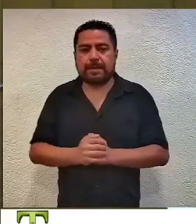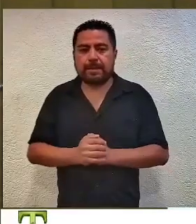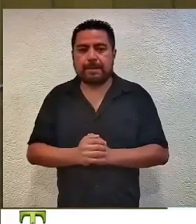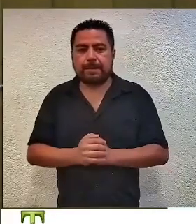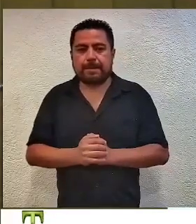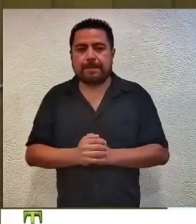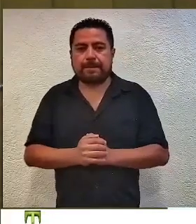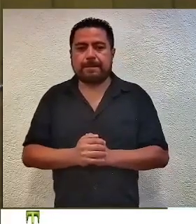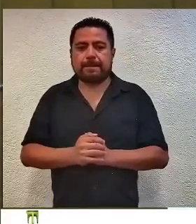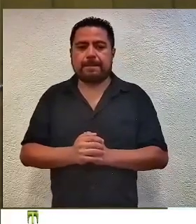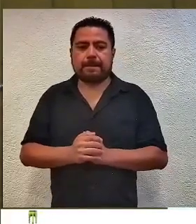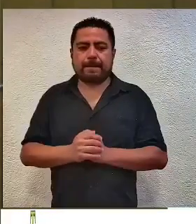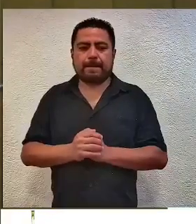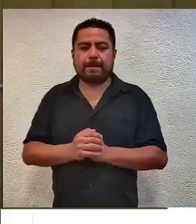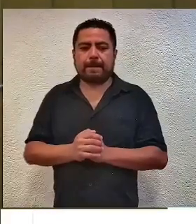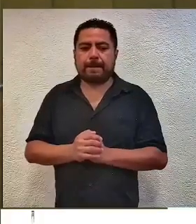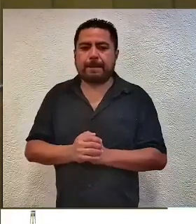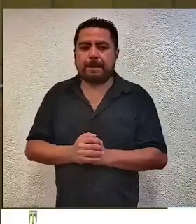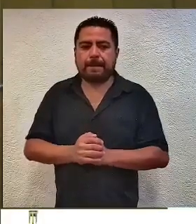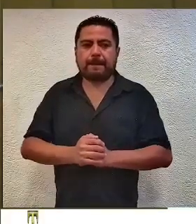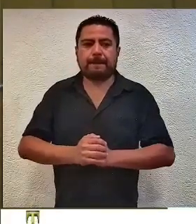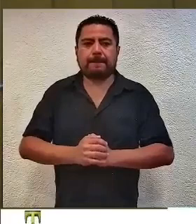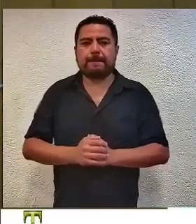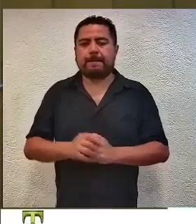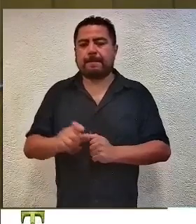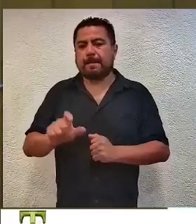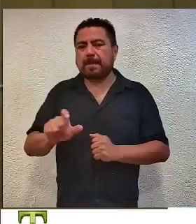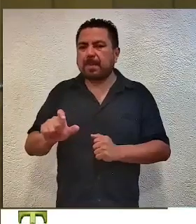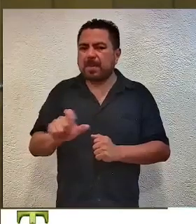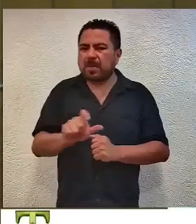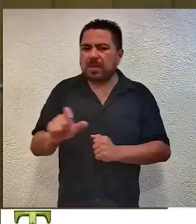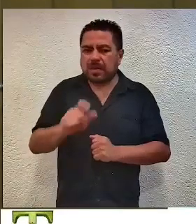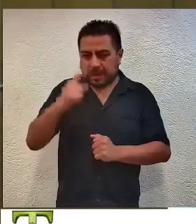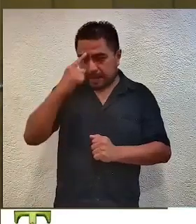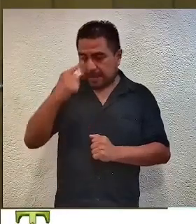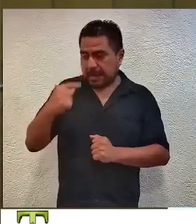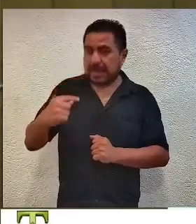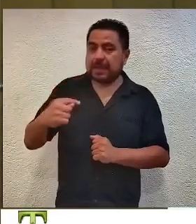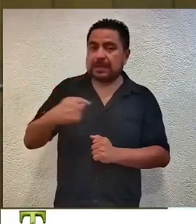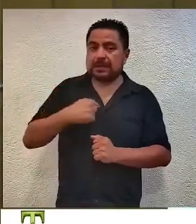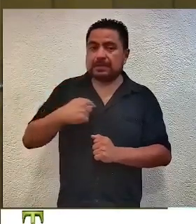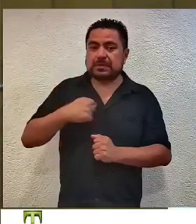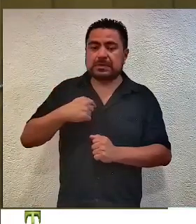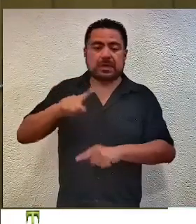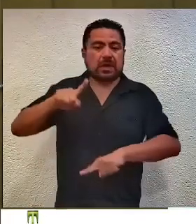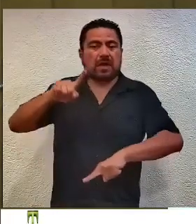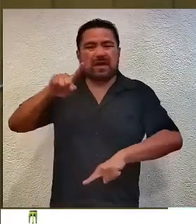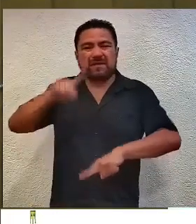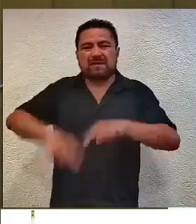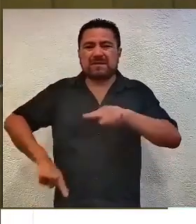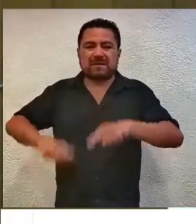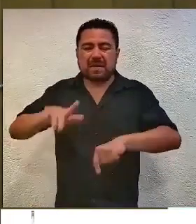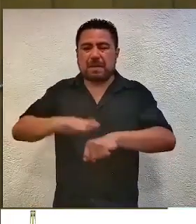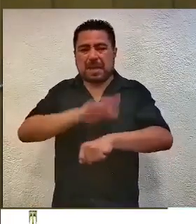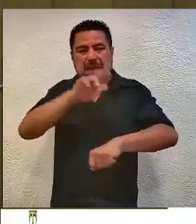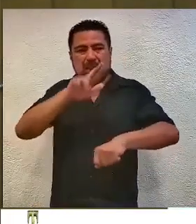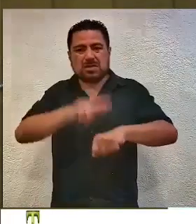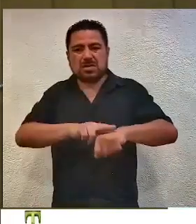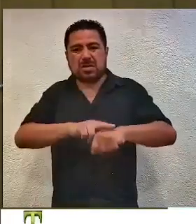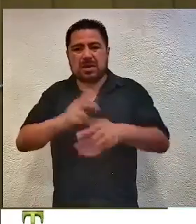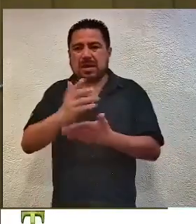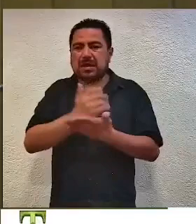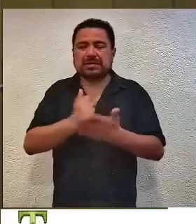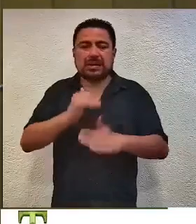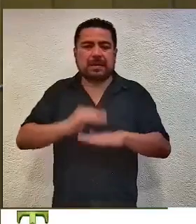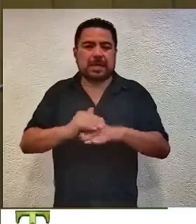esta resolución que emito, cuando para mí es una violación flagrante a la garantía de